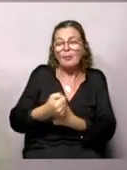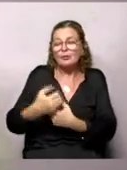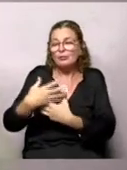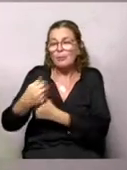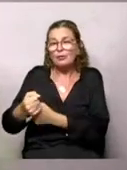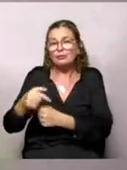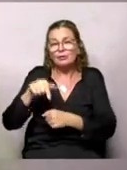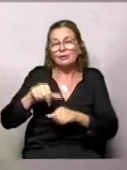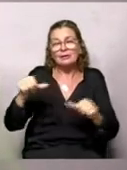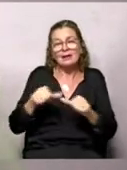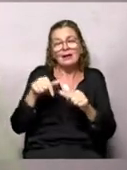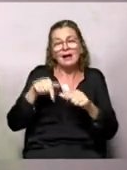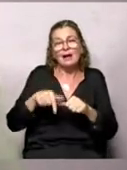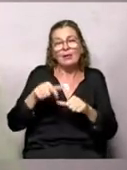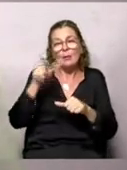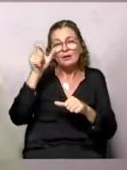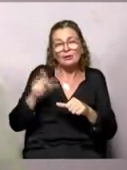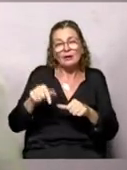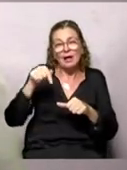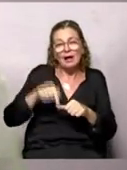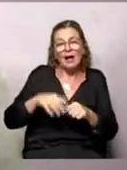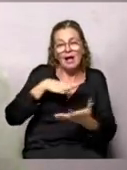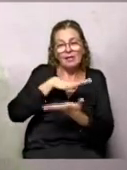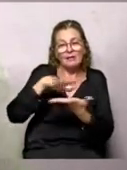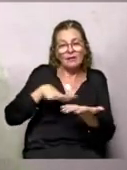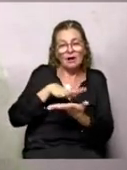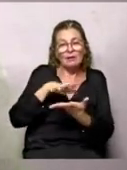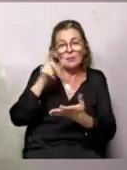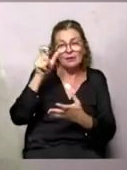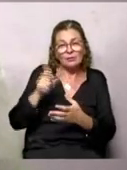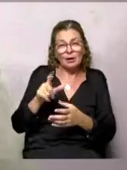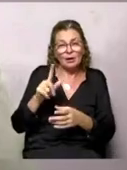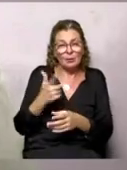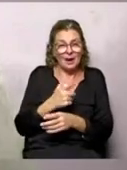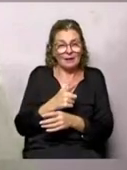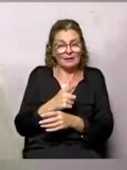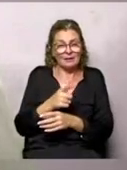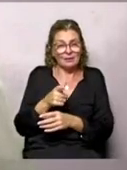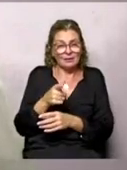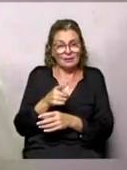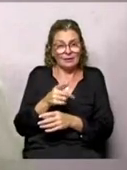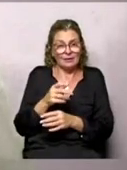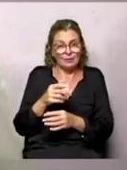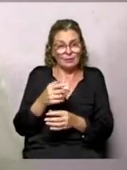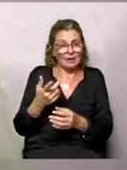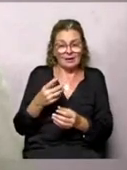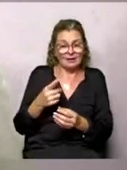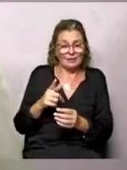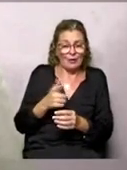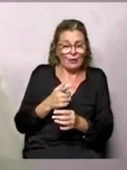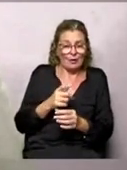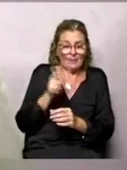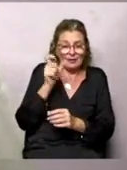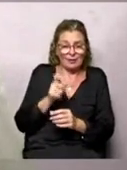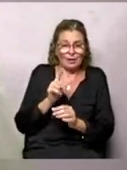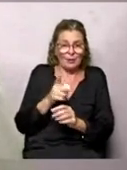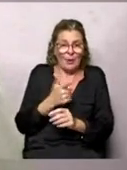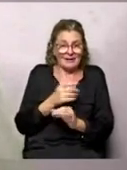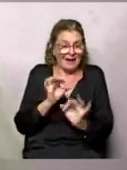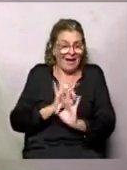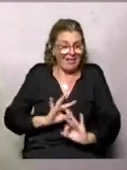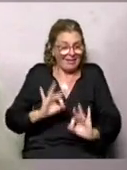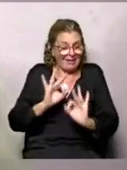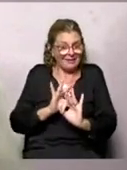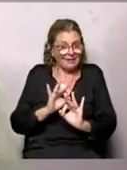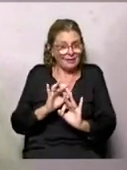se hace acá, con gente de acá, con gente del barrio, con gente que no tiene nada, no hay gente que le sobra, es gente que tampoco tiene nada, que muchas veces